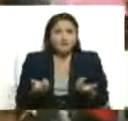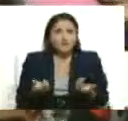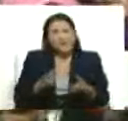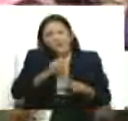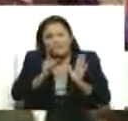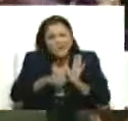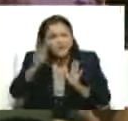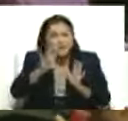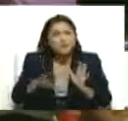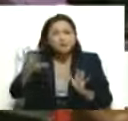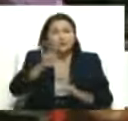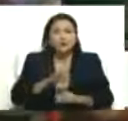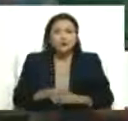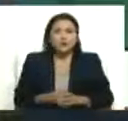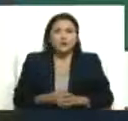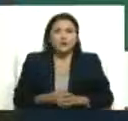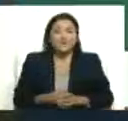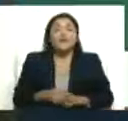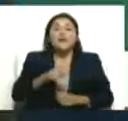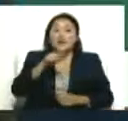un instrumento.